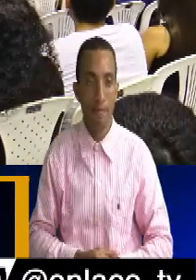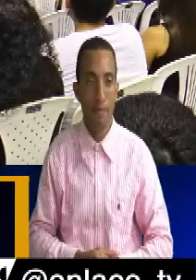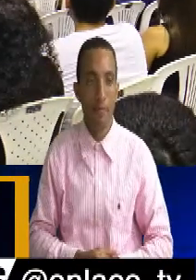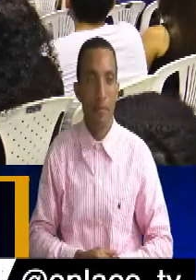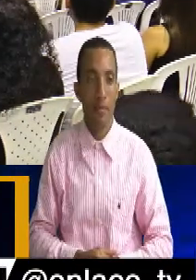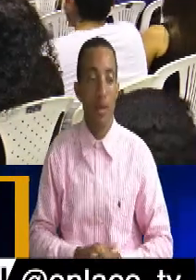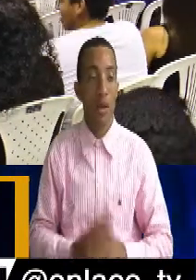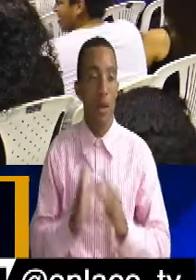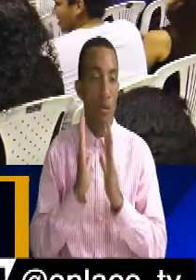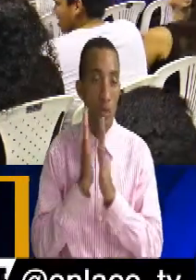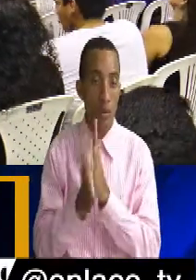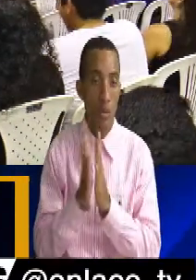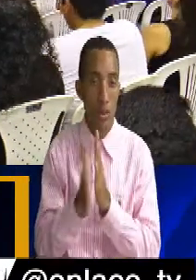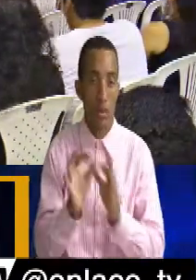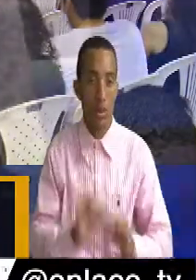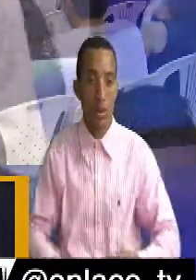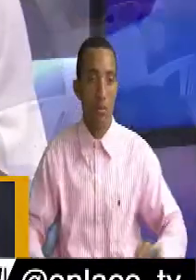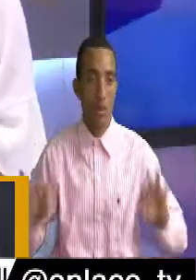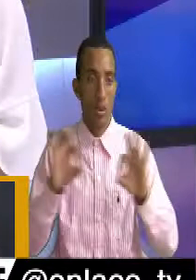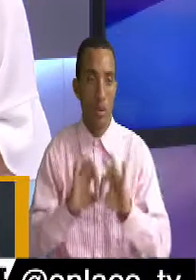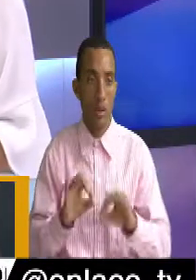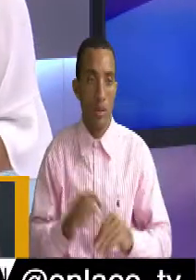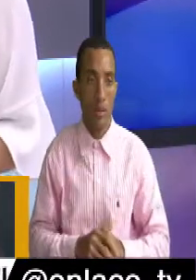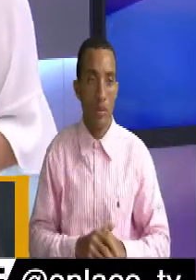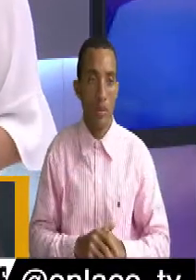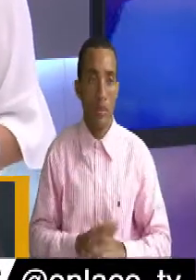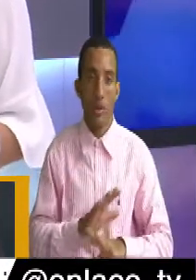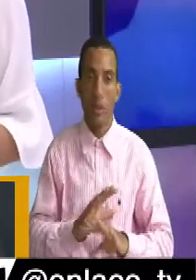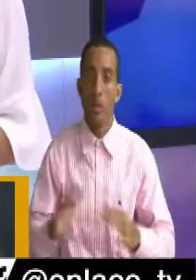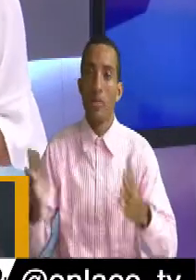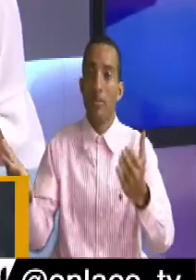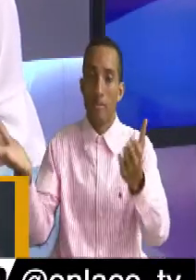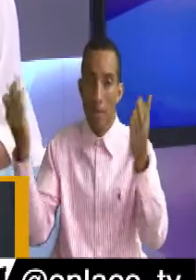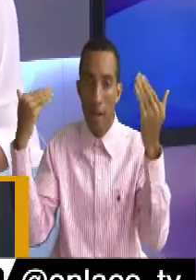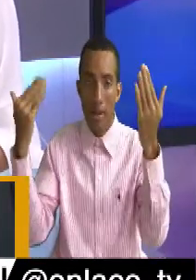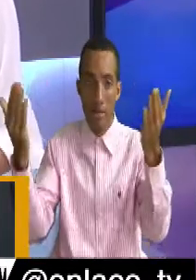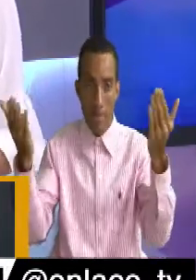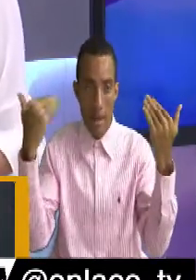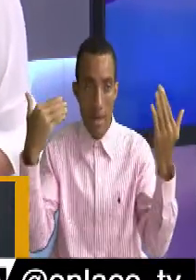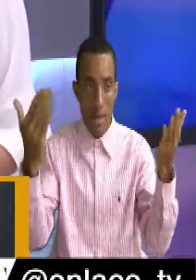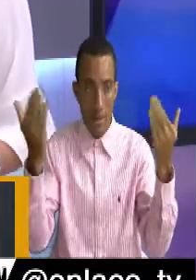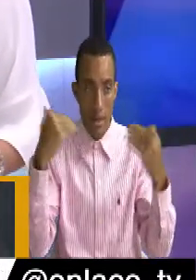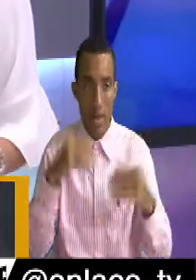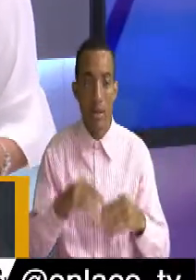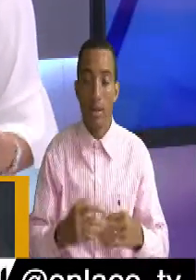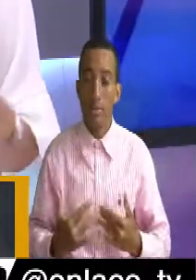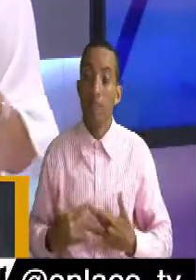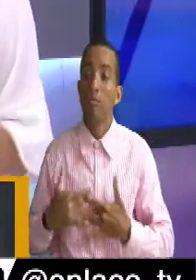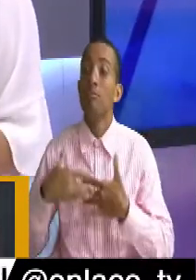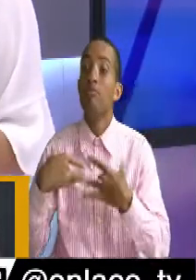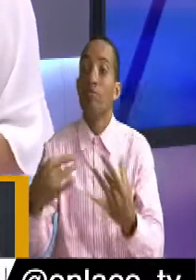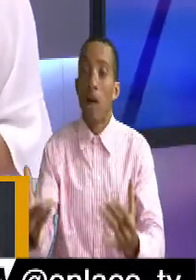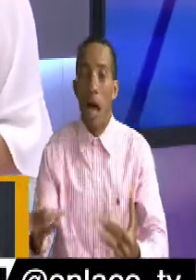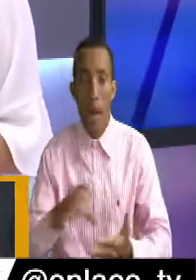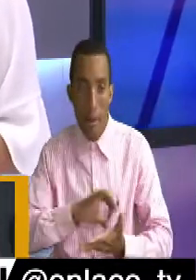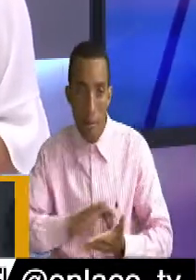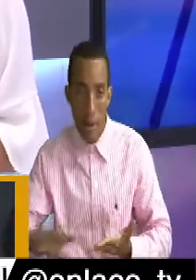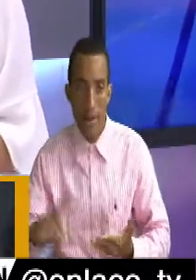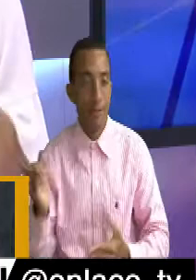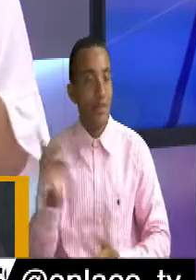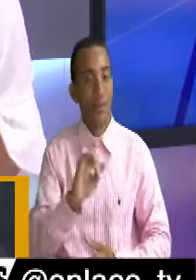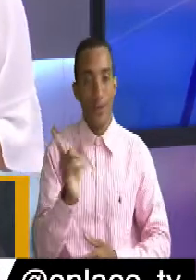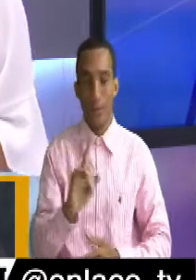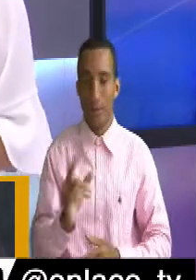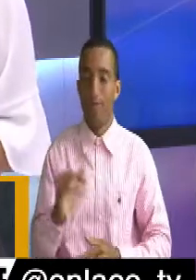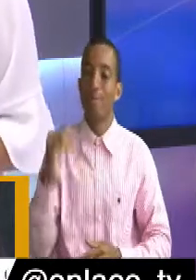información importante en este aspecto. No se trata de una convocatoria, no se está haciendo el llamado para entregar becas. Es un encuentro que habrá entre los